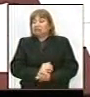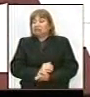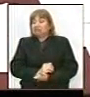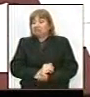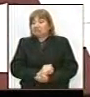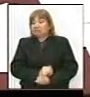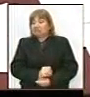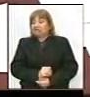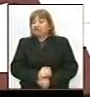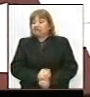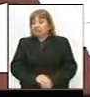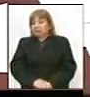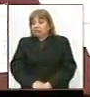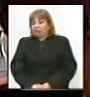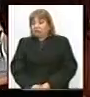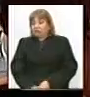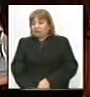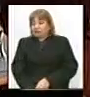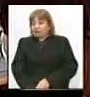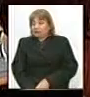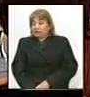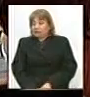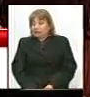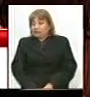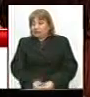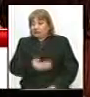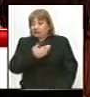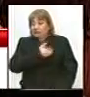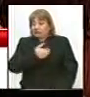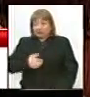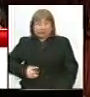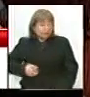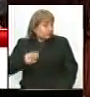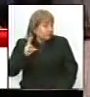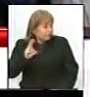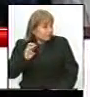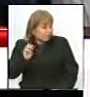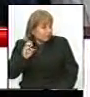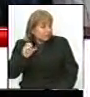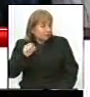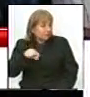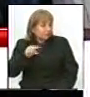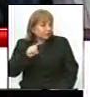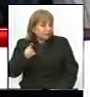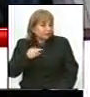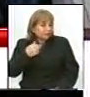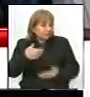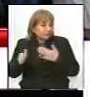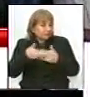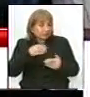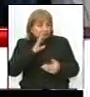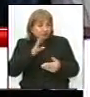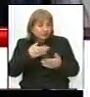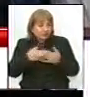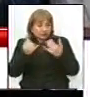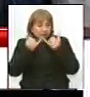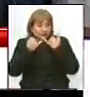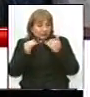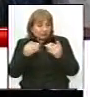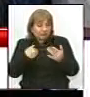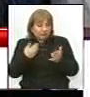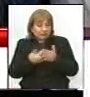presidente una vez más escuchado congresistas velásquez quesquén igual que en la subcomisión de acusaciones constitucionales hablando de cualquier cosa menos del informe que